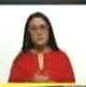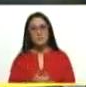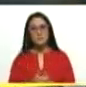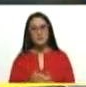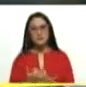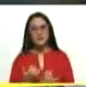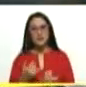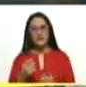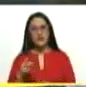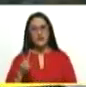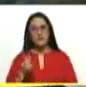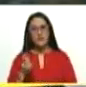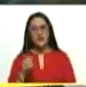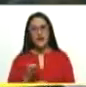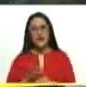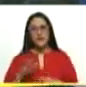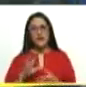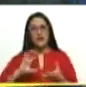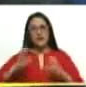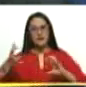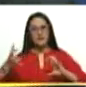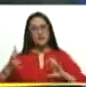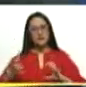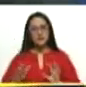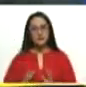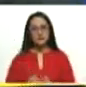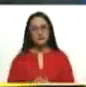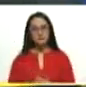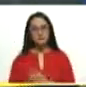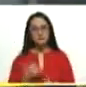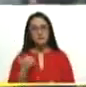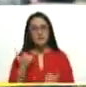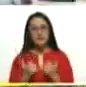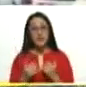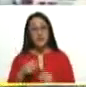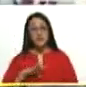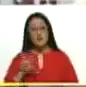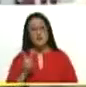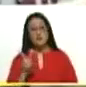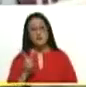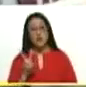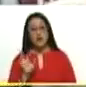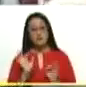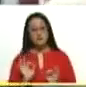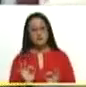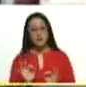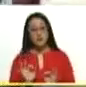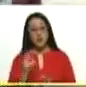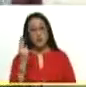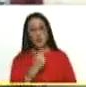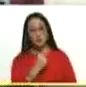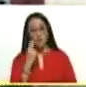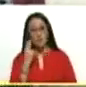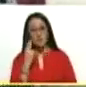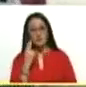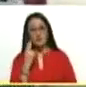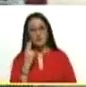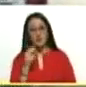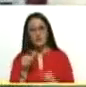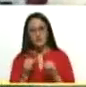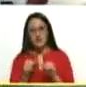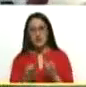que atenúen la grave crisis climática. Finalmente, desde Venezuela reiteramos nuestro compromiso inquebrantable de